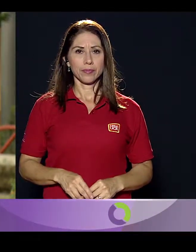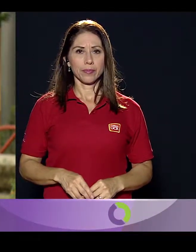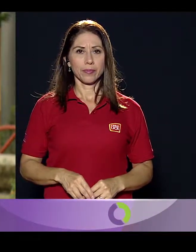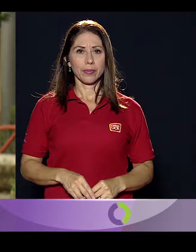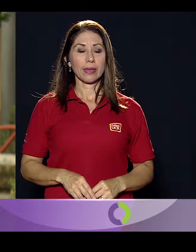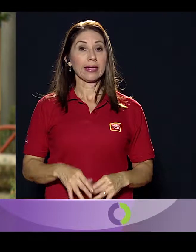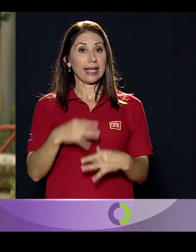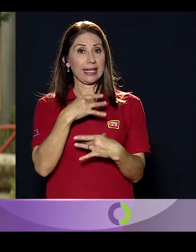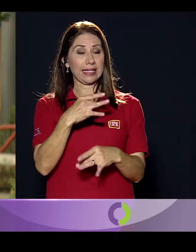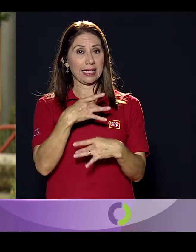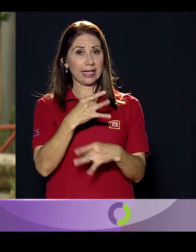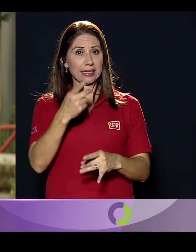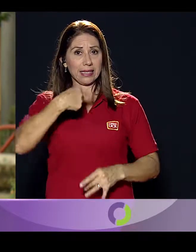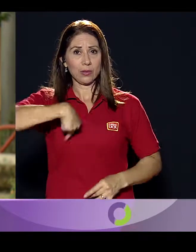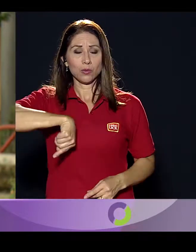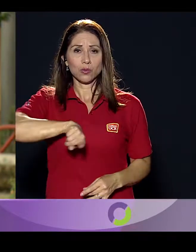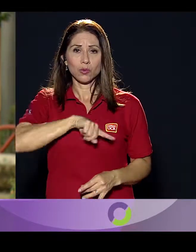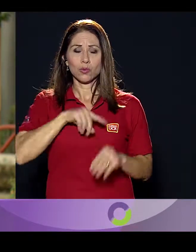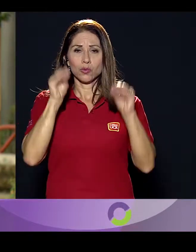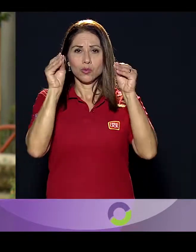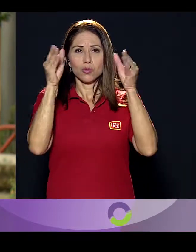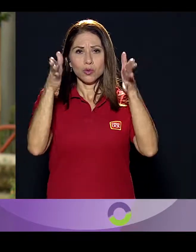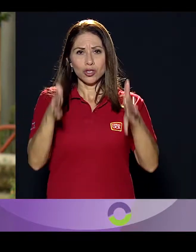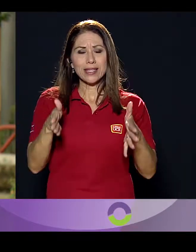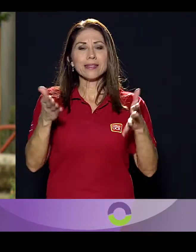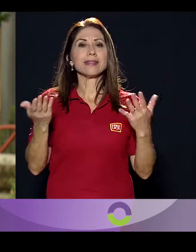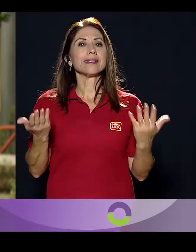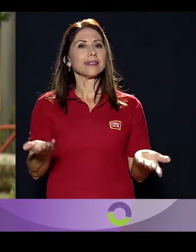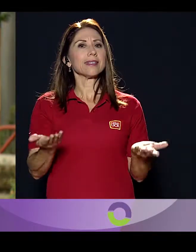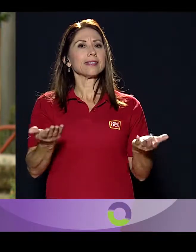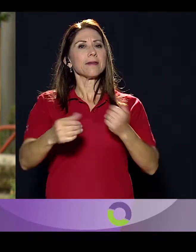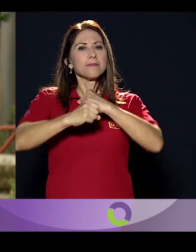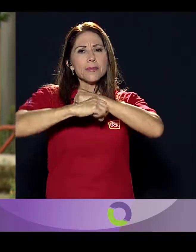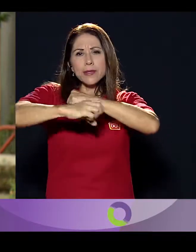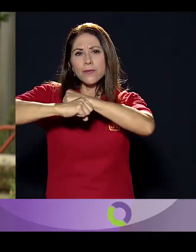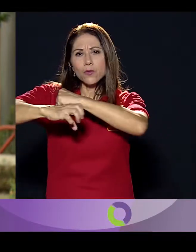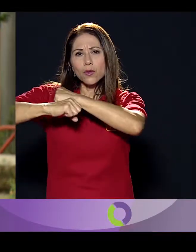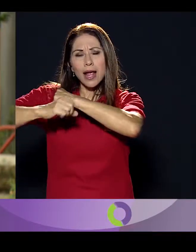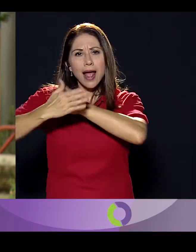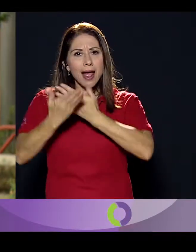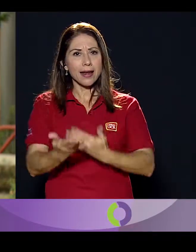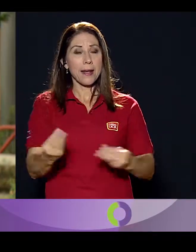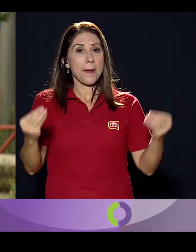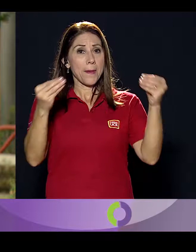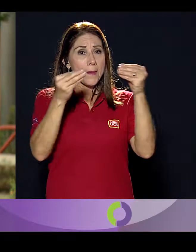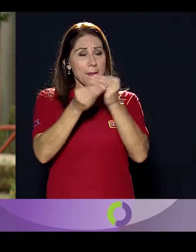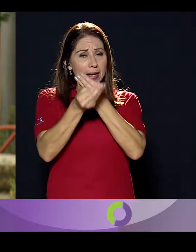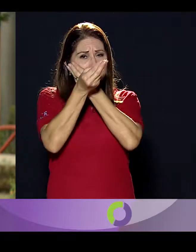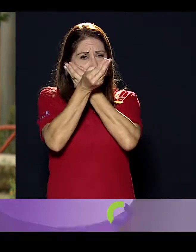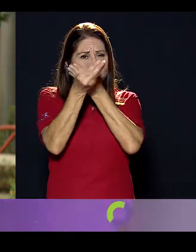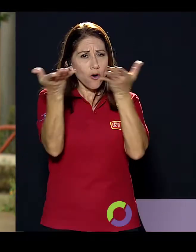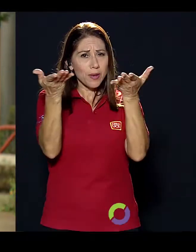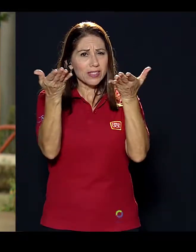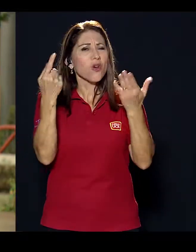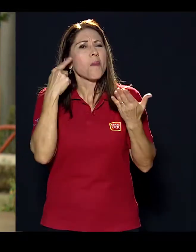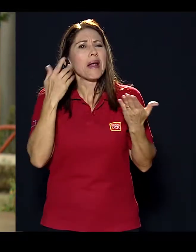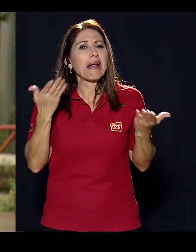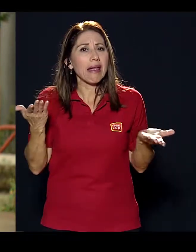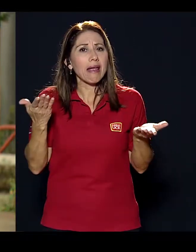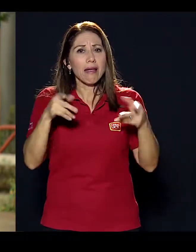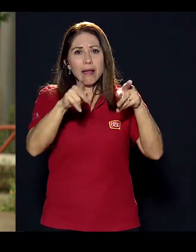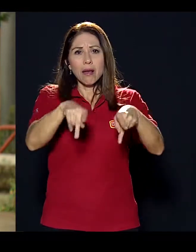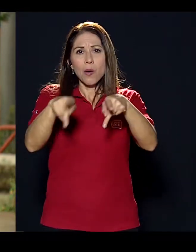como docentes de divulgar esto, de dar más información. ¿Para qué? Para que la población conozca, para que la población